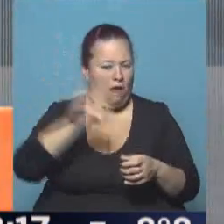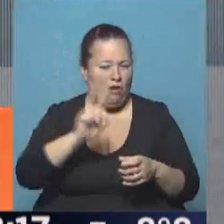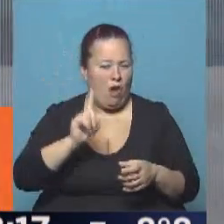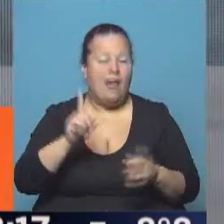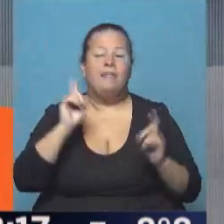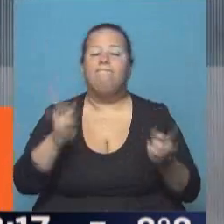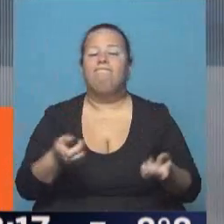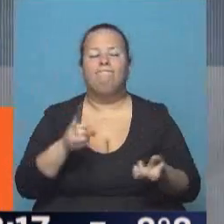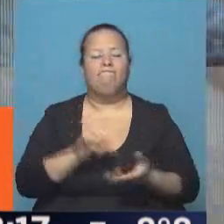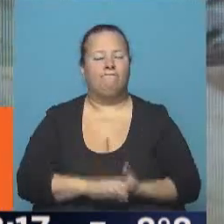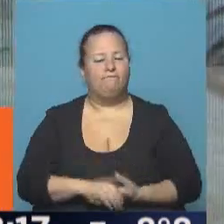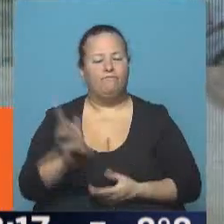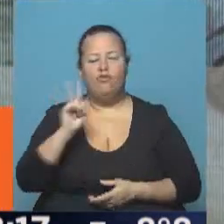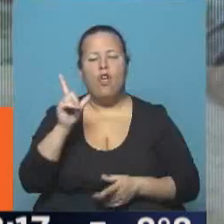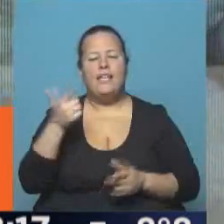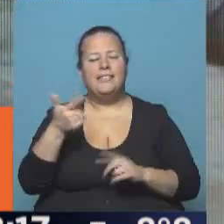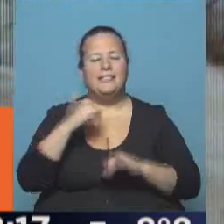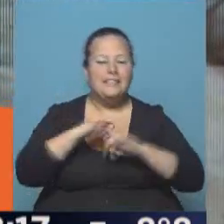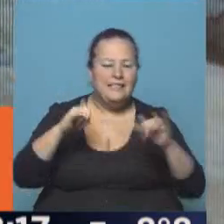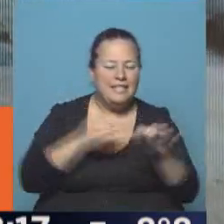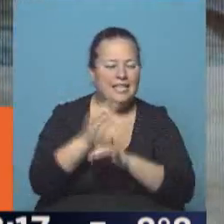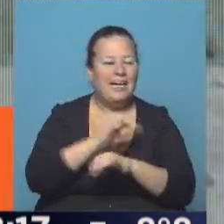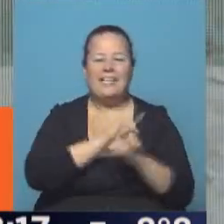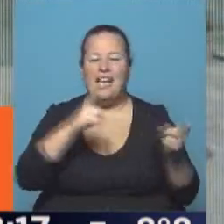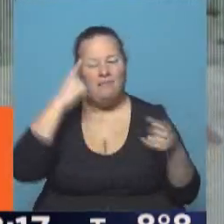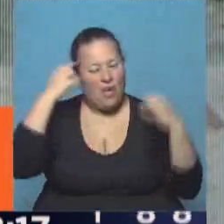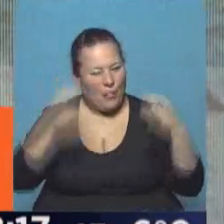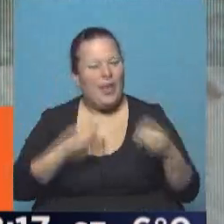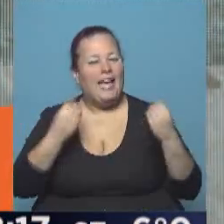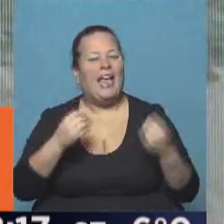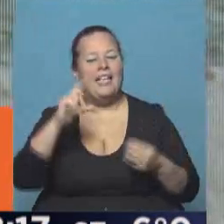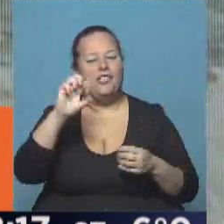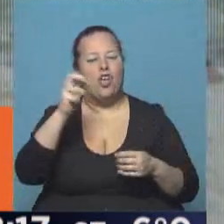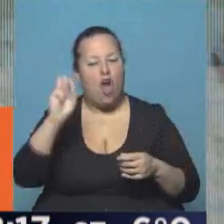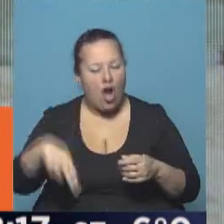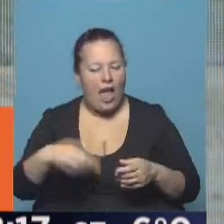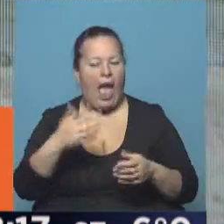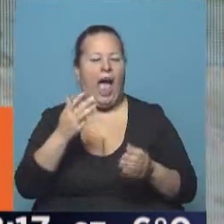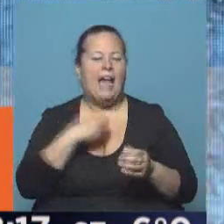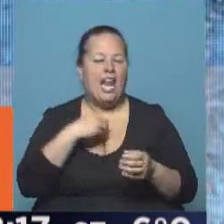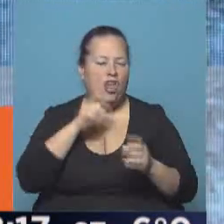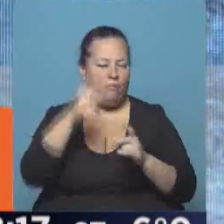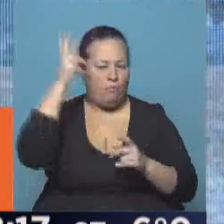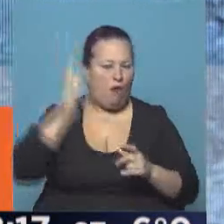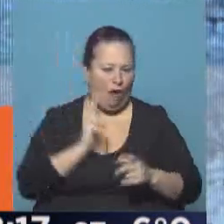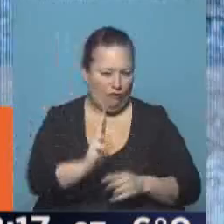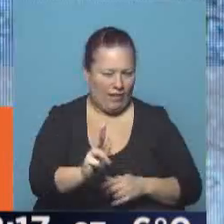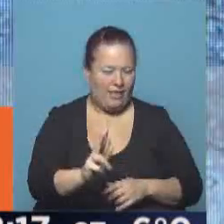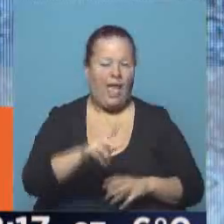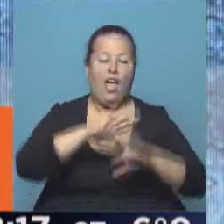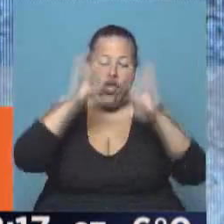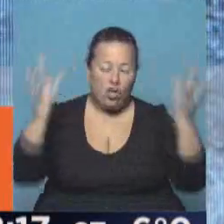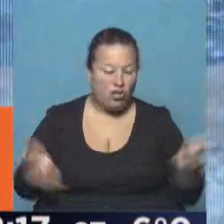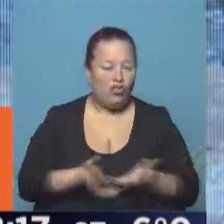que no predican ni tienen una idea real de lo que es el Corán y las enseñanzas del profeta. Y en el medio de